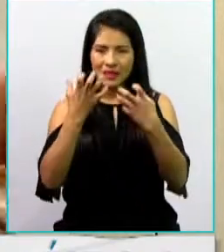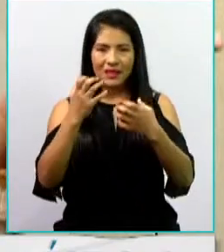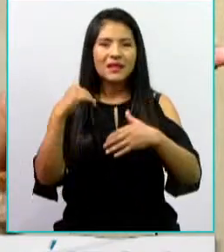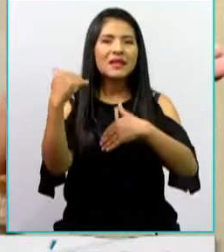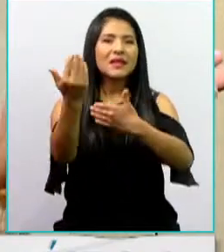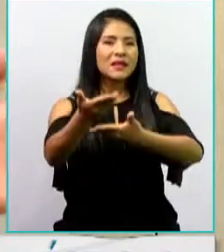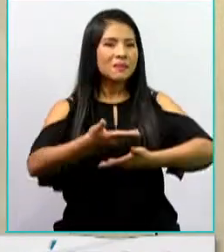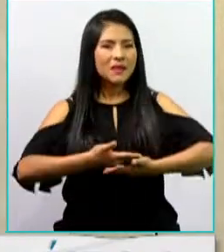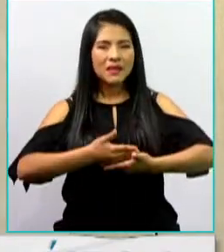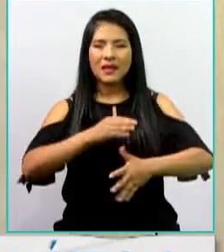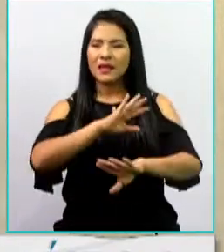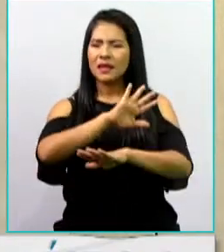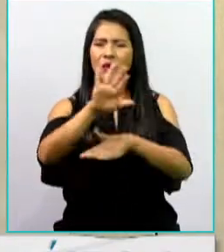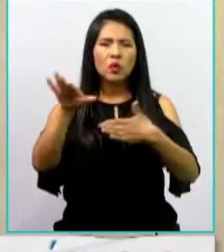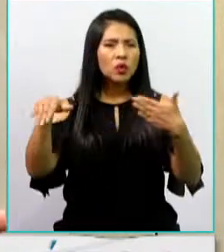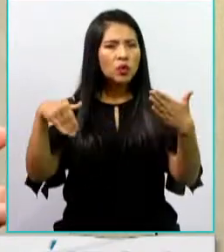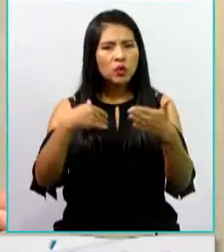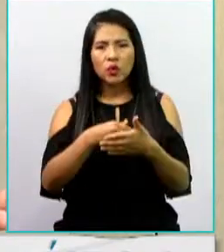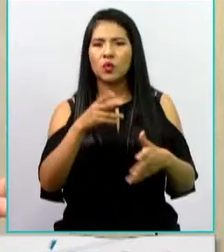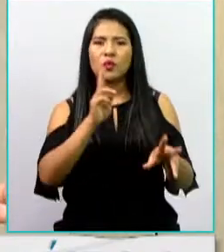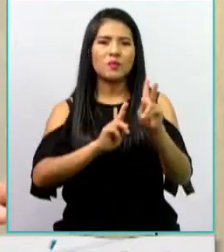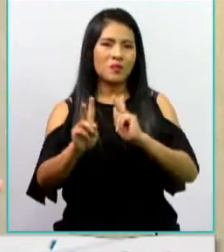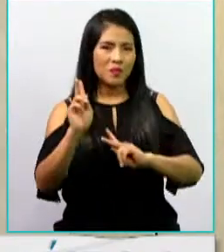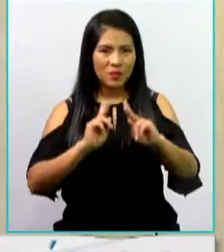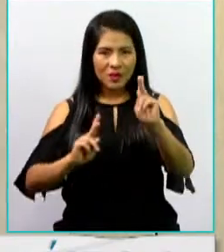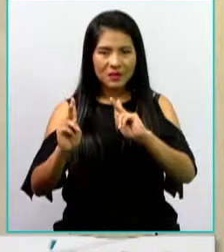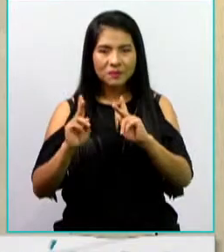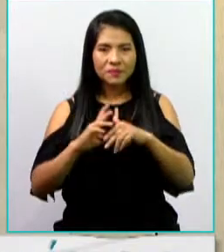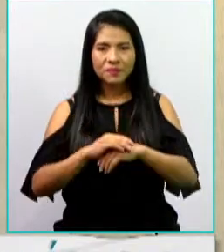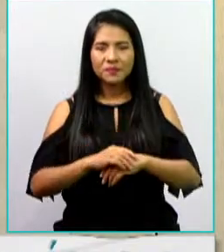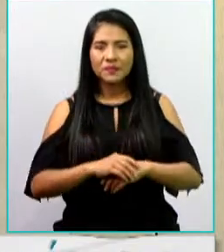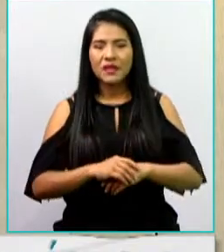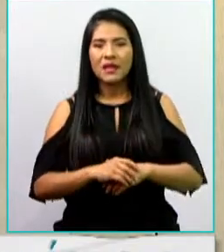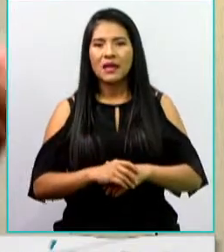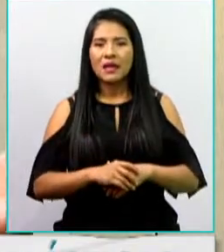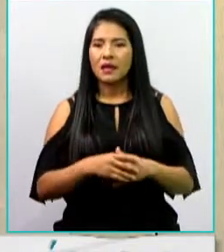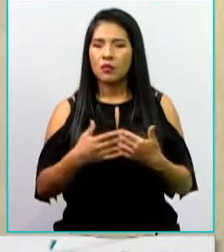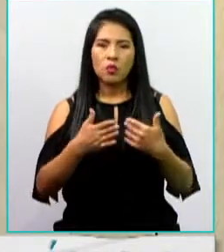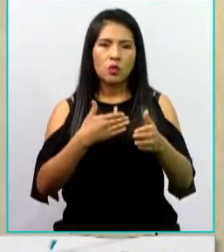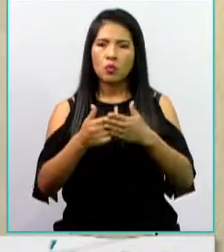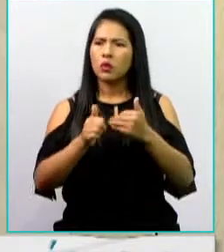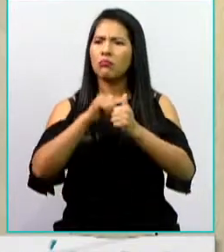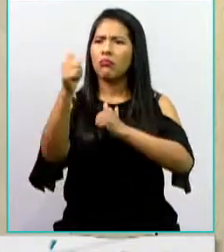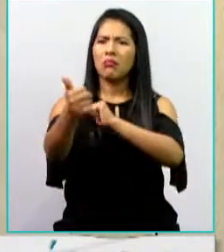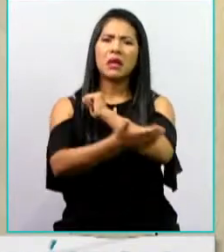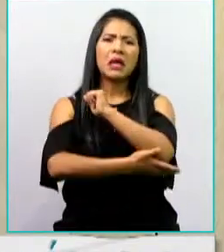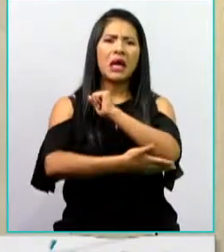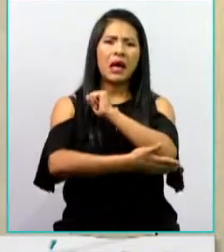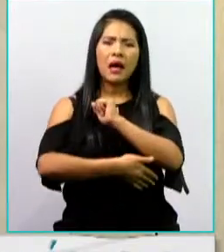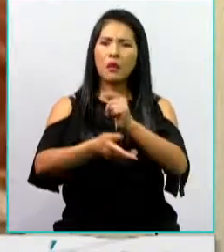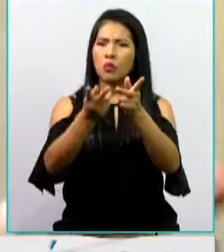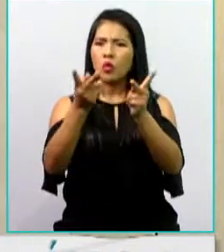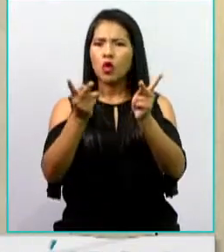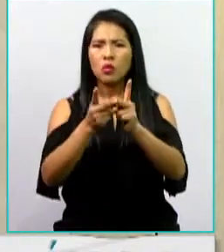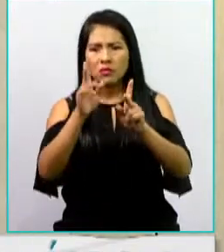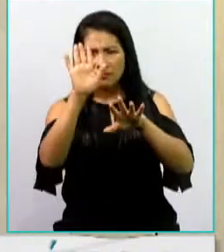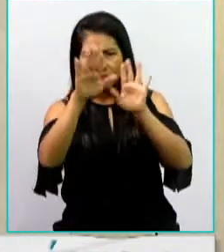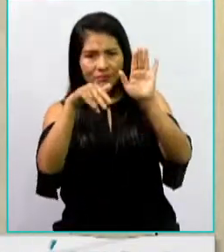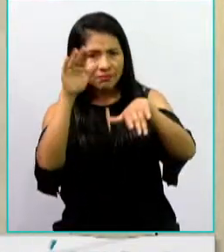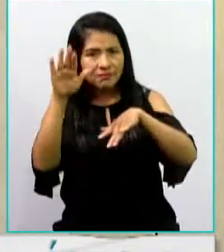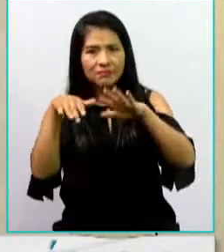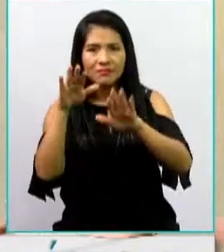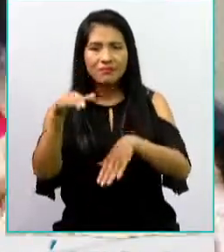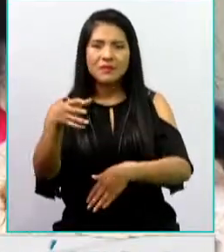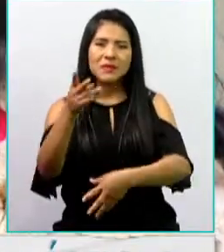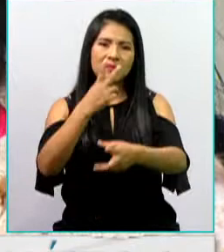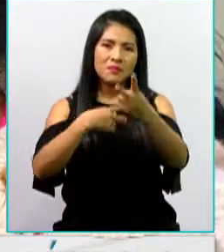a todo el público, ¿no?, a toda la población, hasta de los campos, de las provincias, a nivel internacional, en